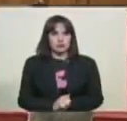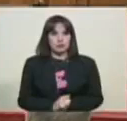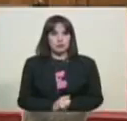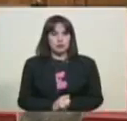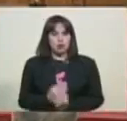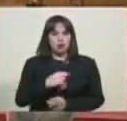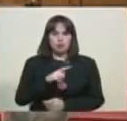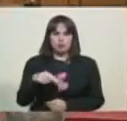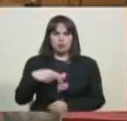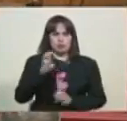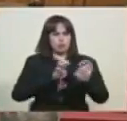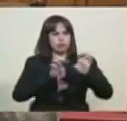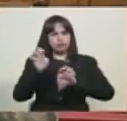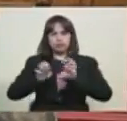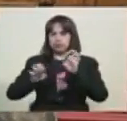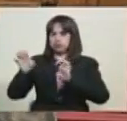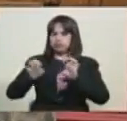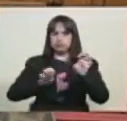evaluábamos,